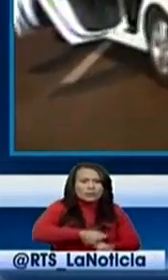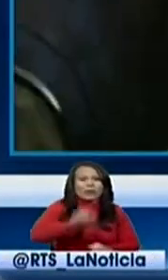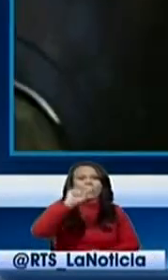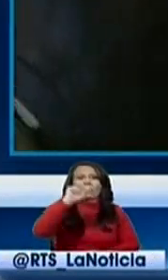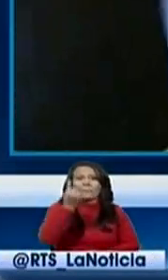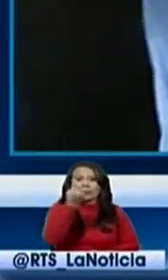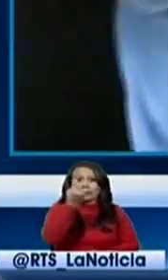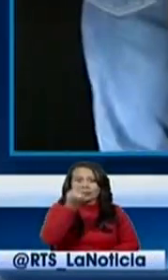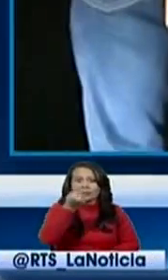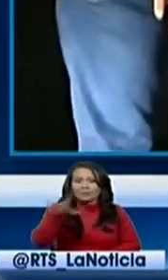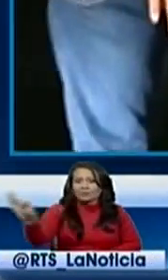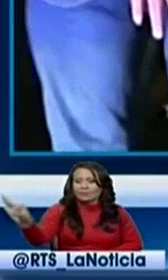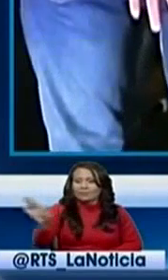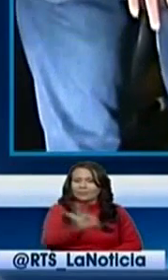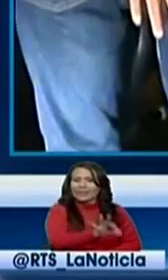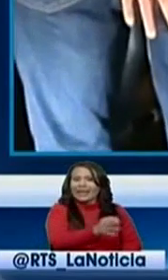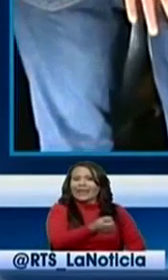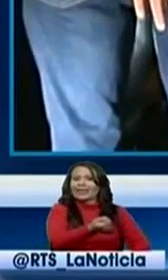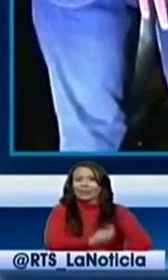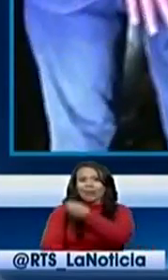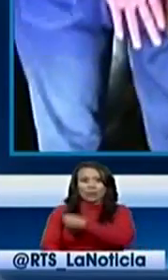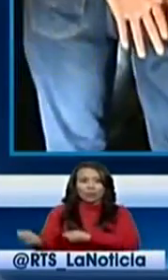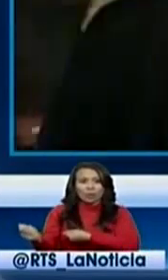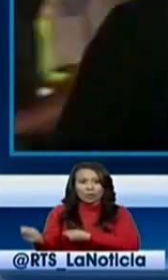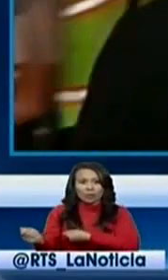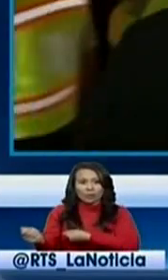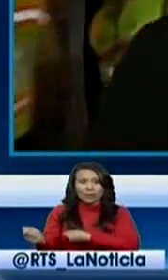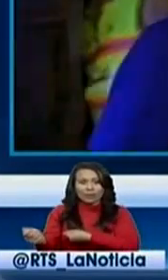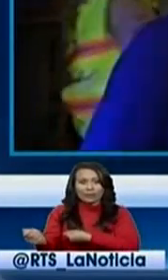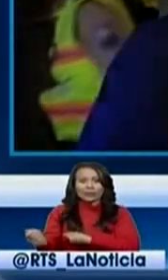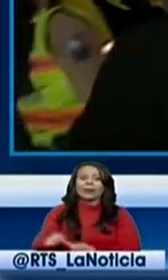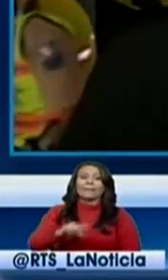Primero se los haga devolver,